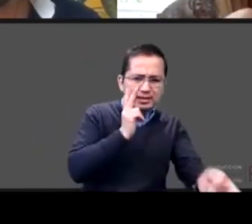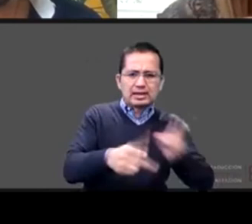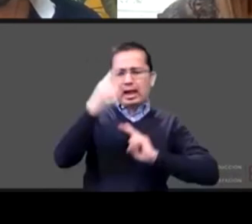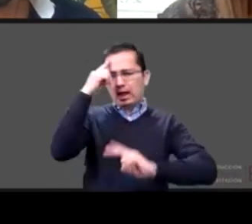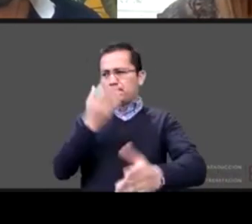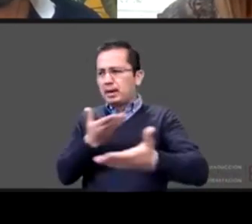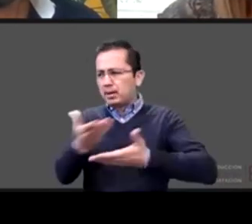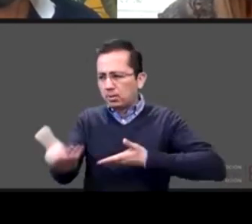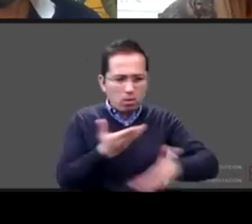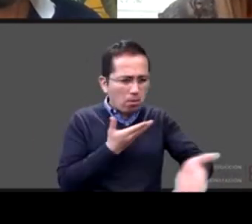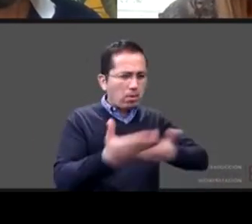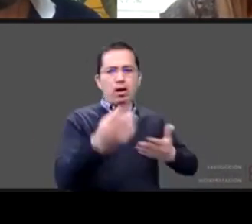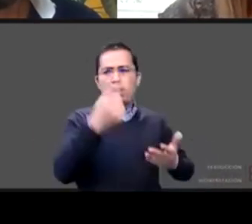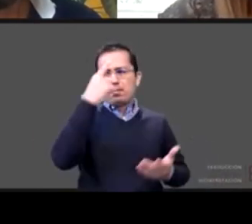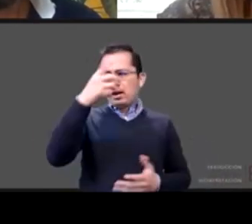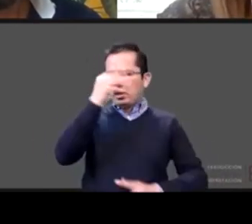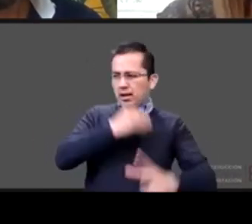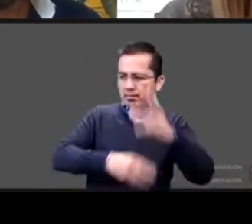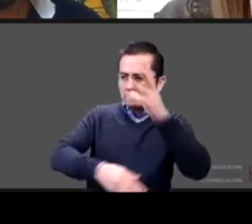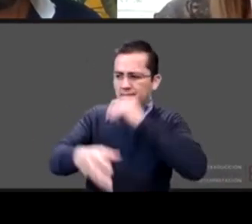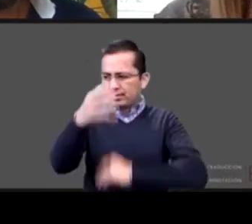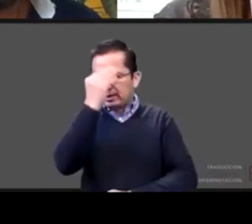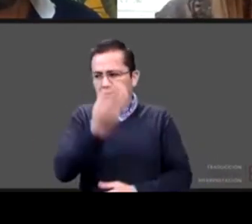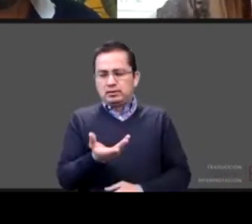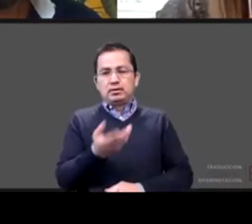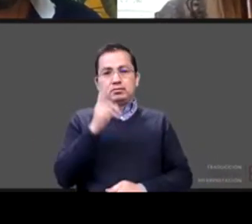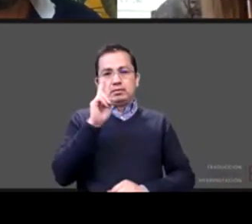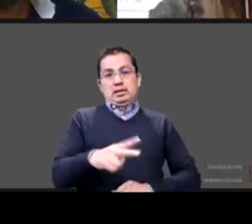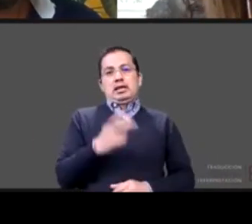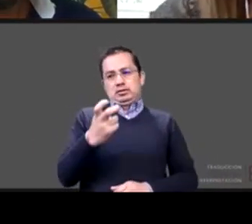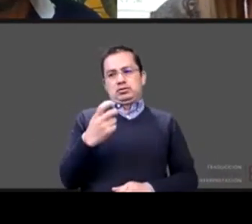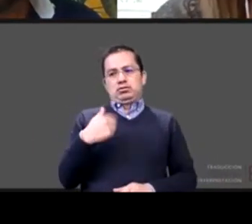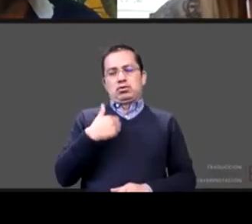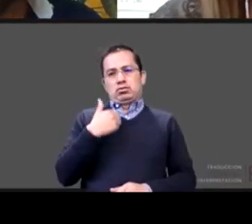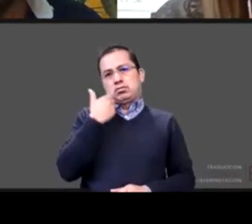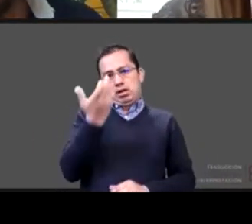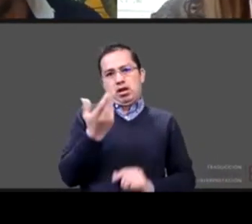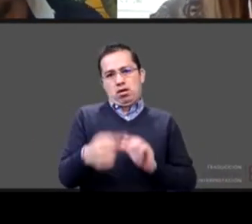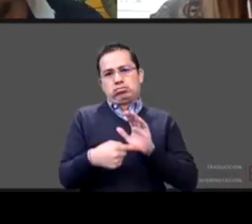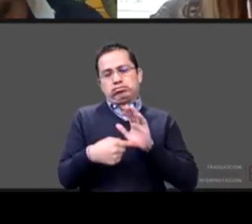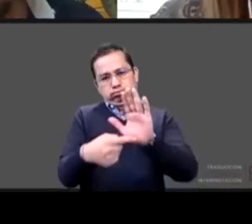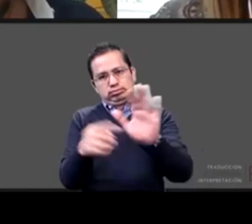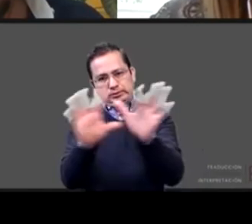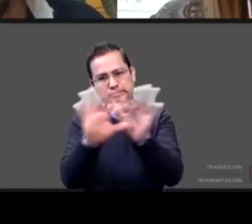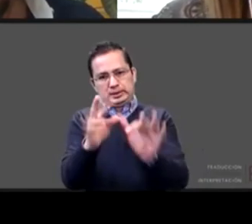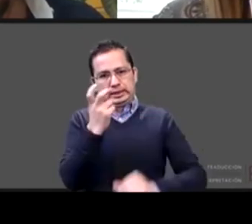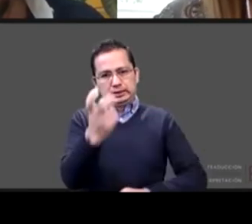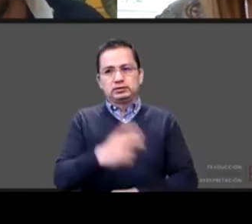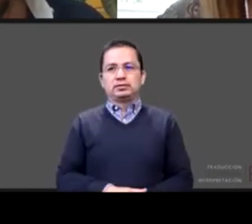podamos aprender. Eso lo quería dejar y, bueno, nosotros